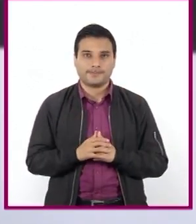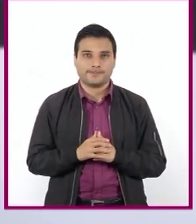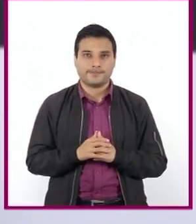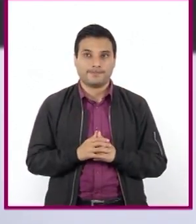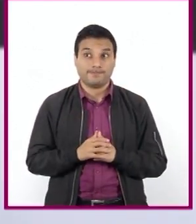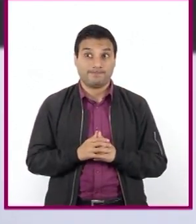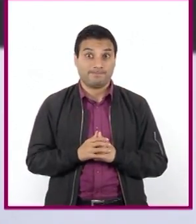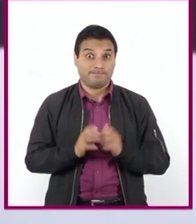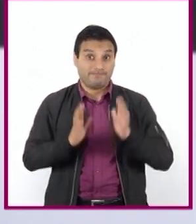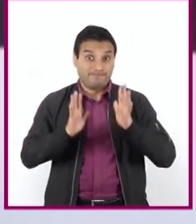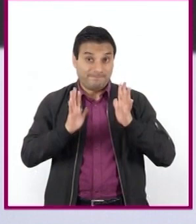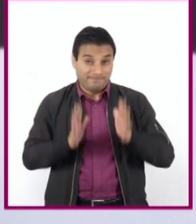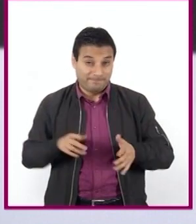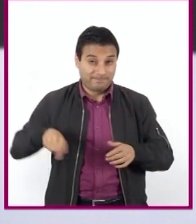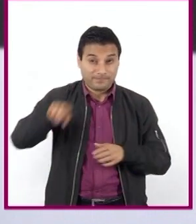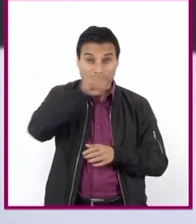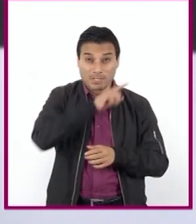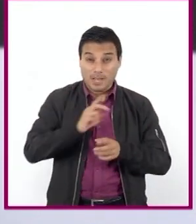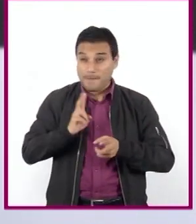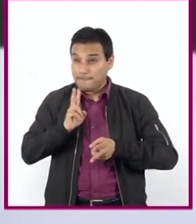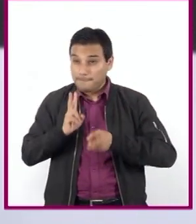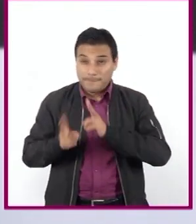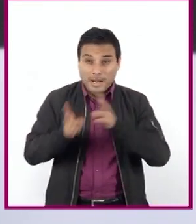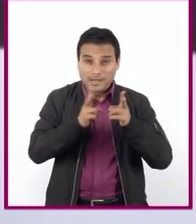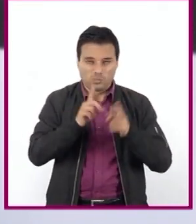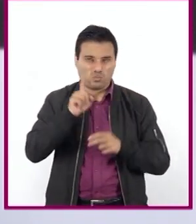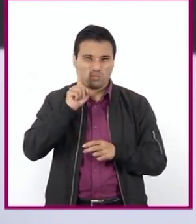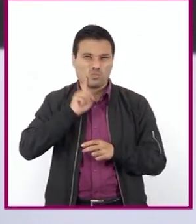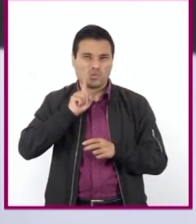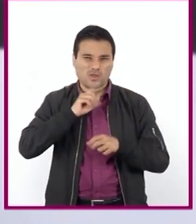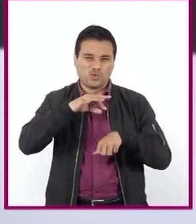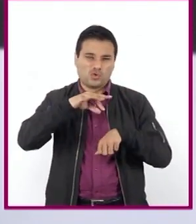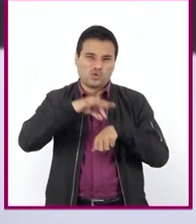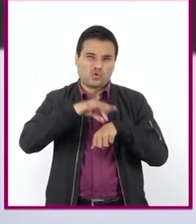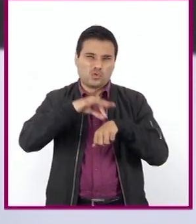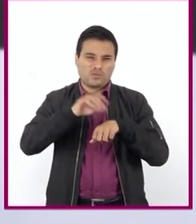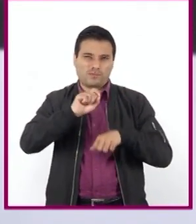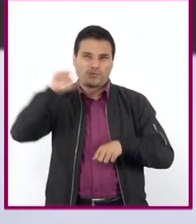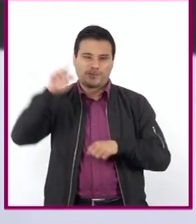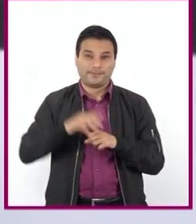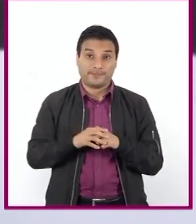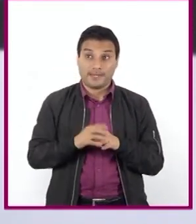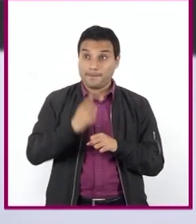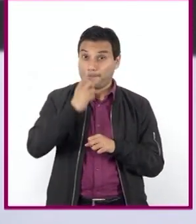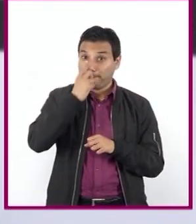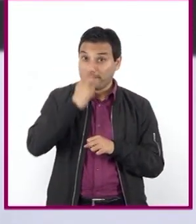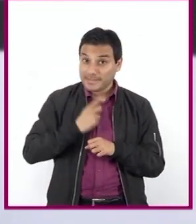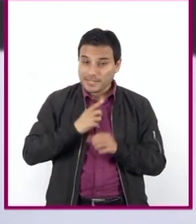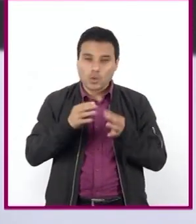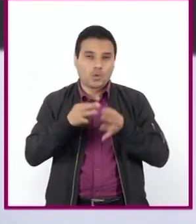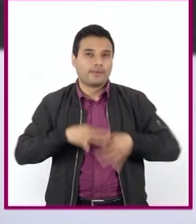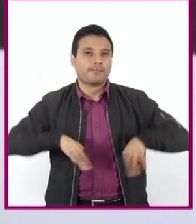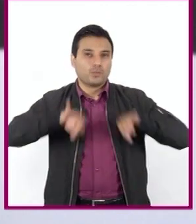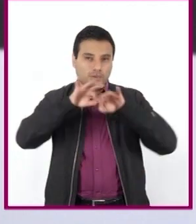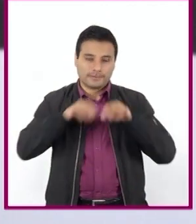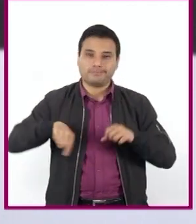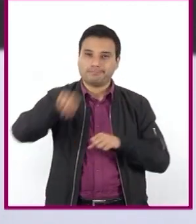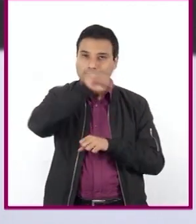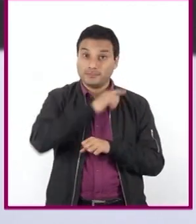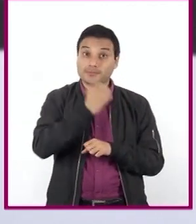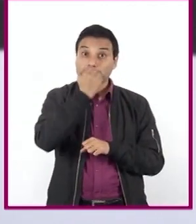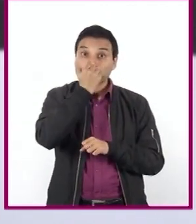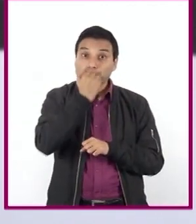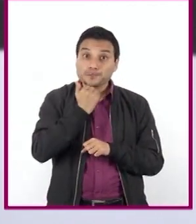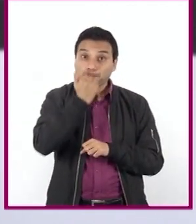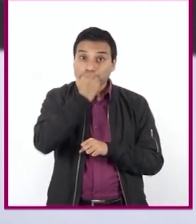Después de la plática que tuvimos con nuestra amiga, la nutrióloga, quedamos en común acuerdo que es muy importante limitar nuestro consumo